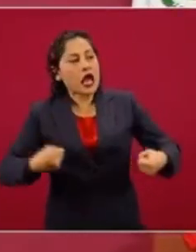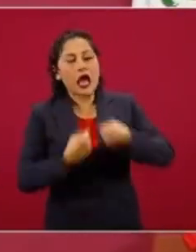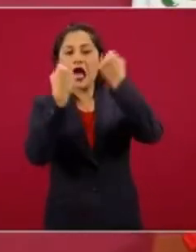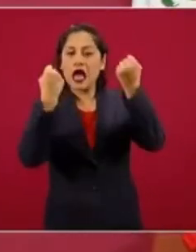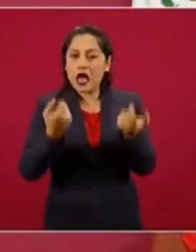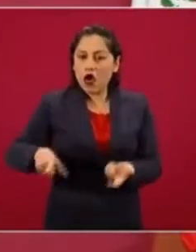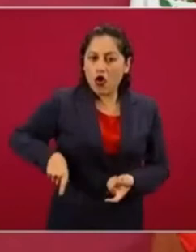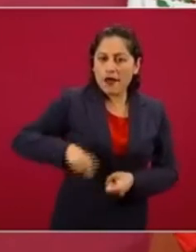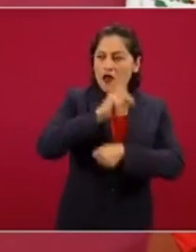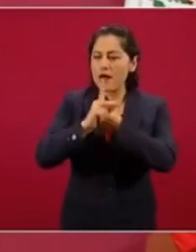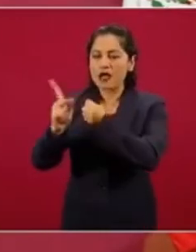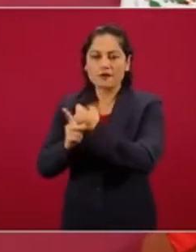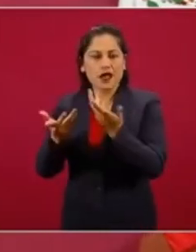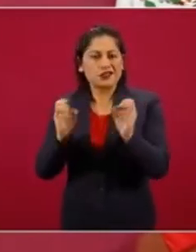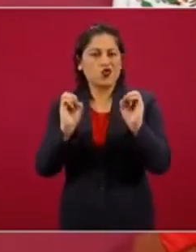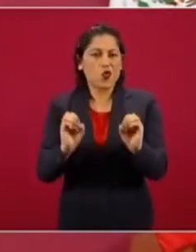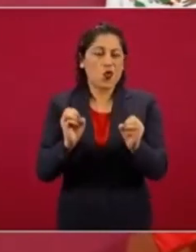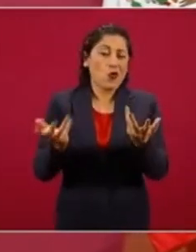que